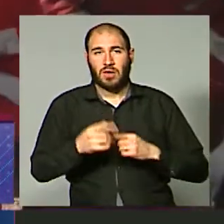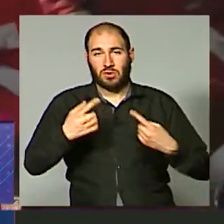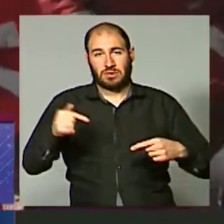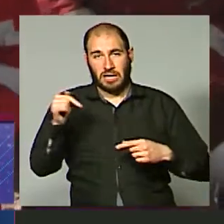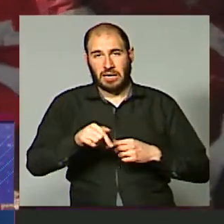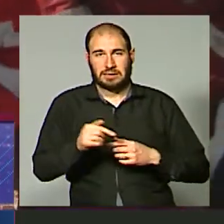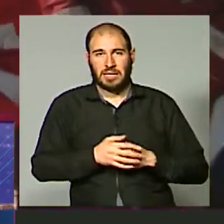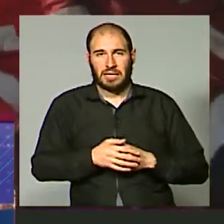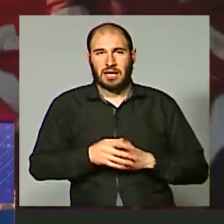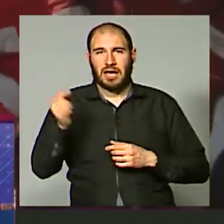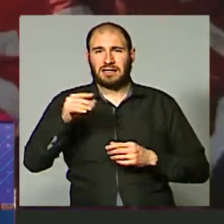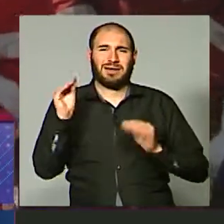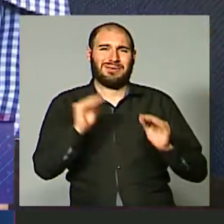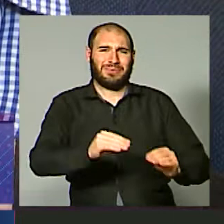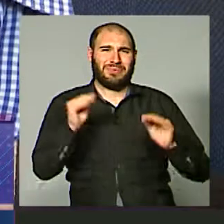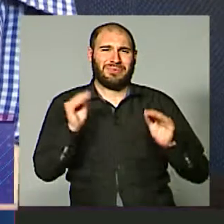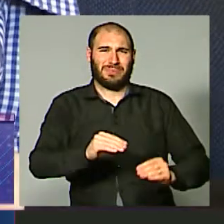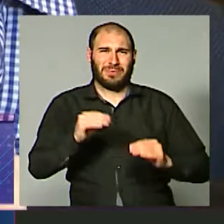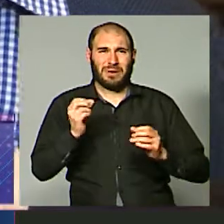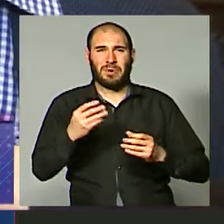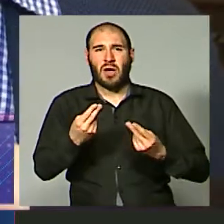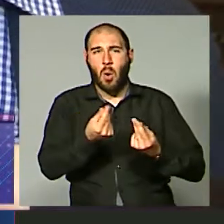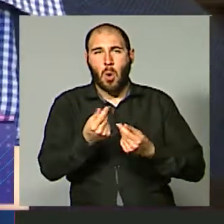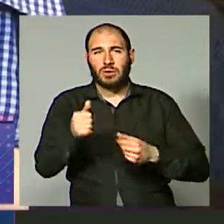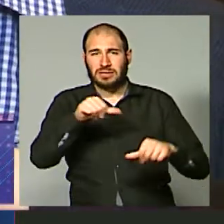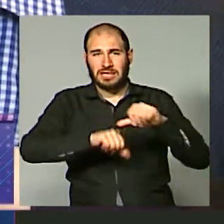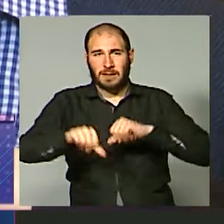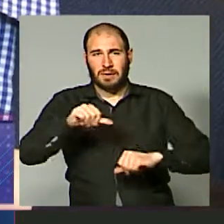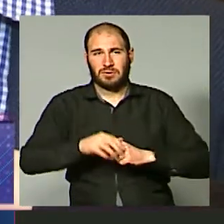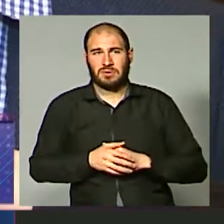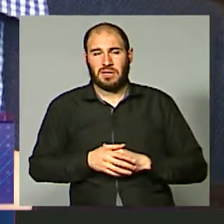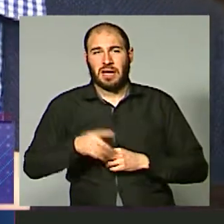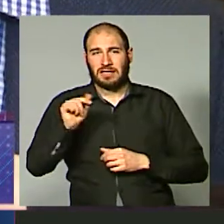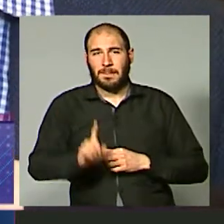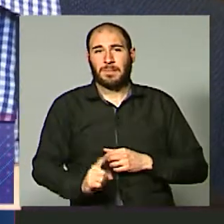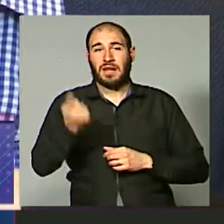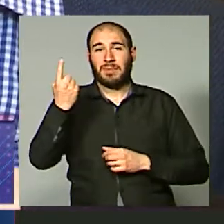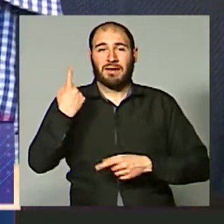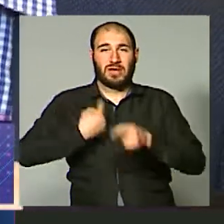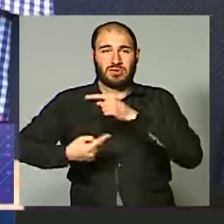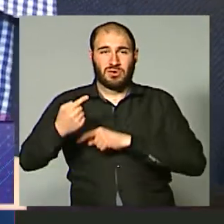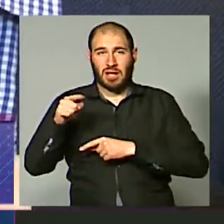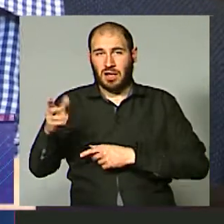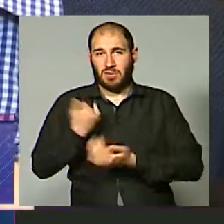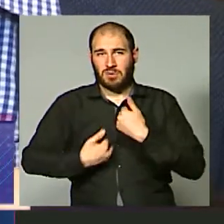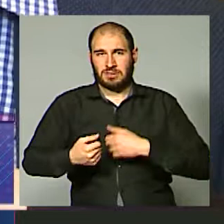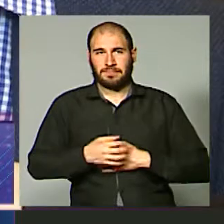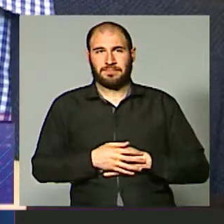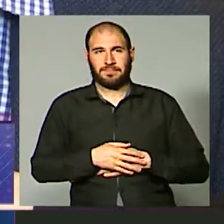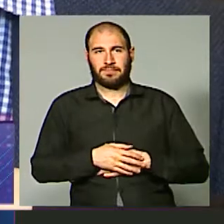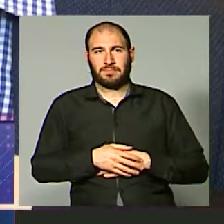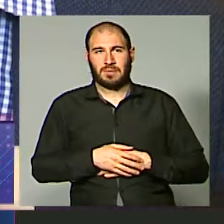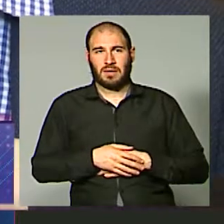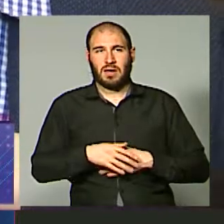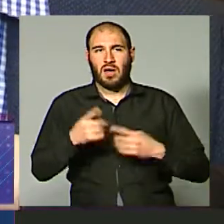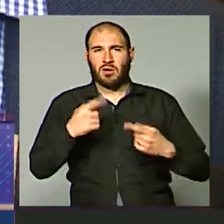con la altísima contaminación que genera por esa utilización de sustancias químicas es la primera vez en la historia. Como dice Enrique Viale, es la